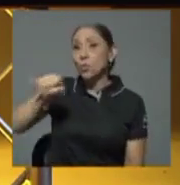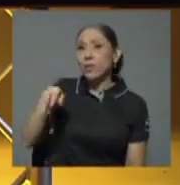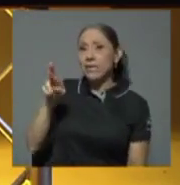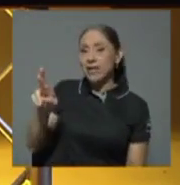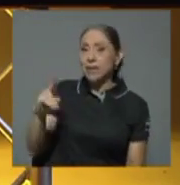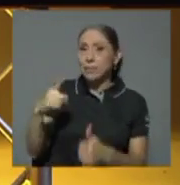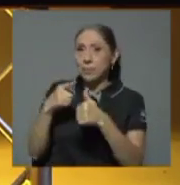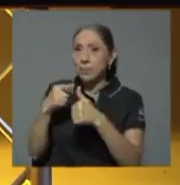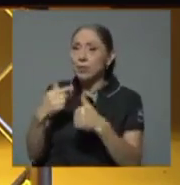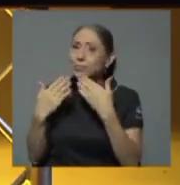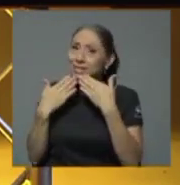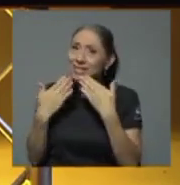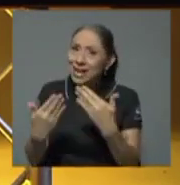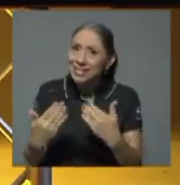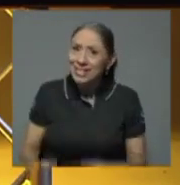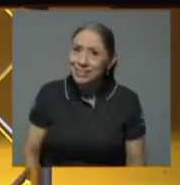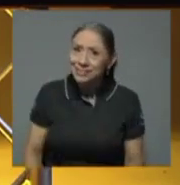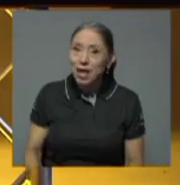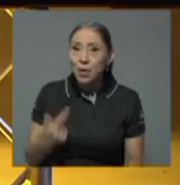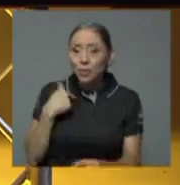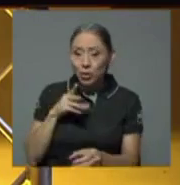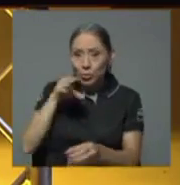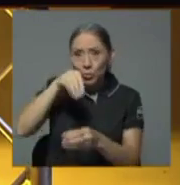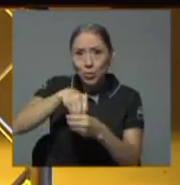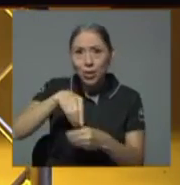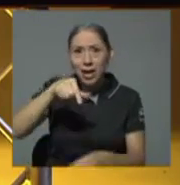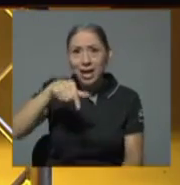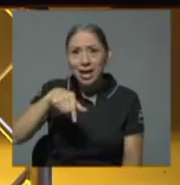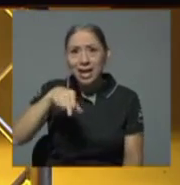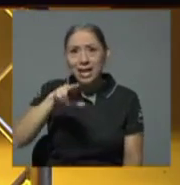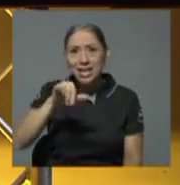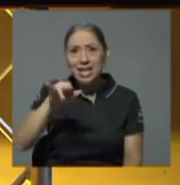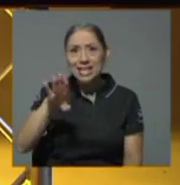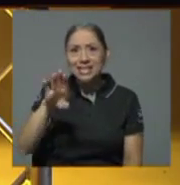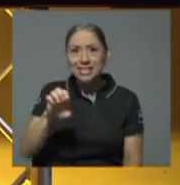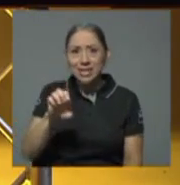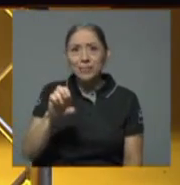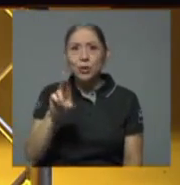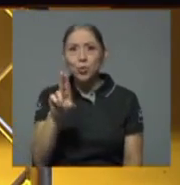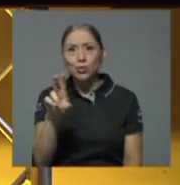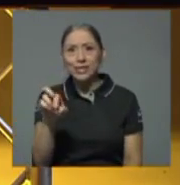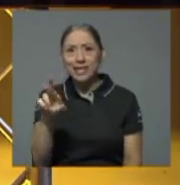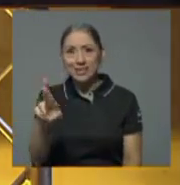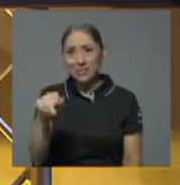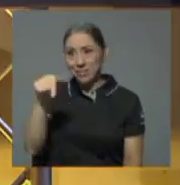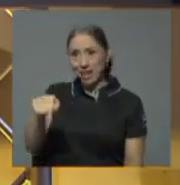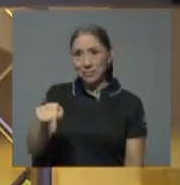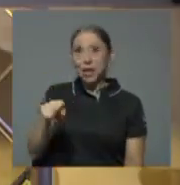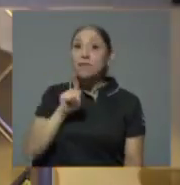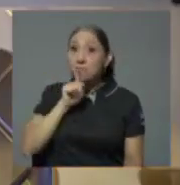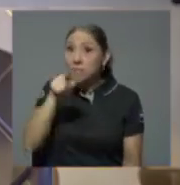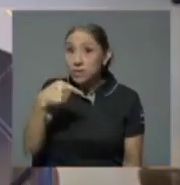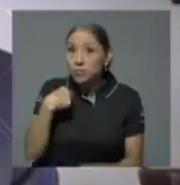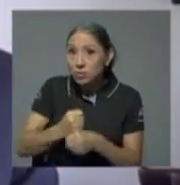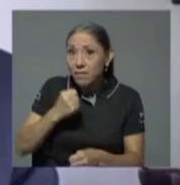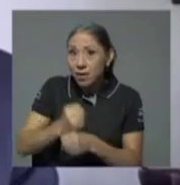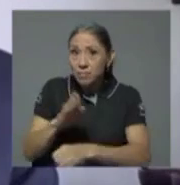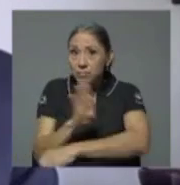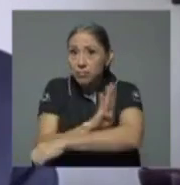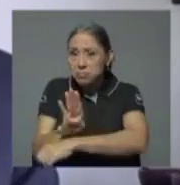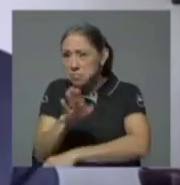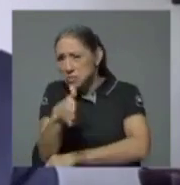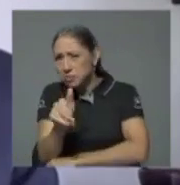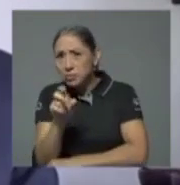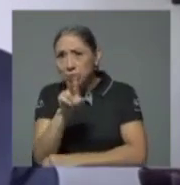muchas gracias por estar en 15 CR en esta oportunidad. Efectivamente, yo hice carrera bancaria alrededor de 26 años en